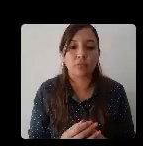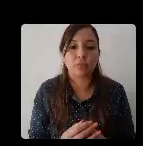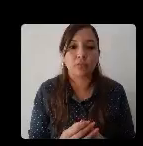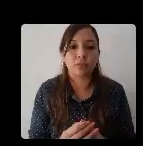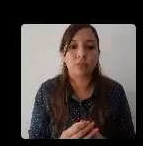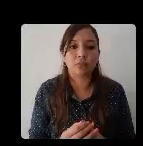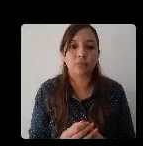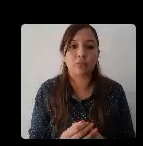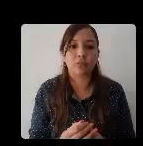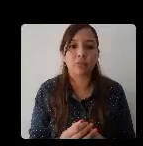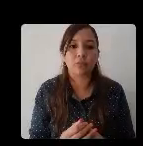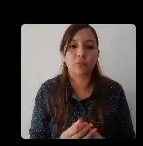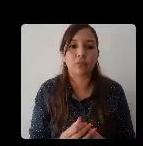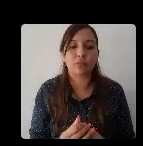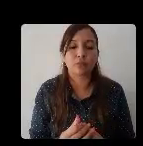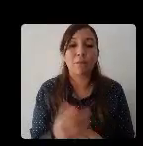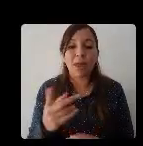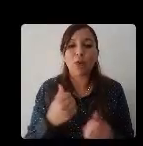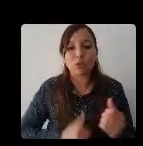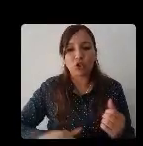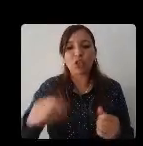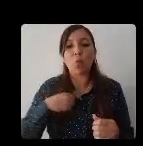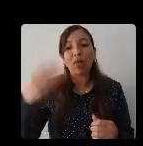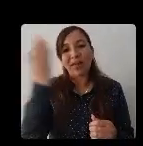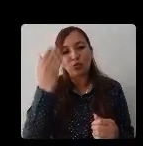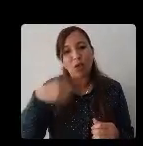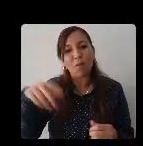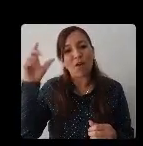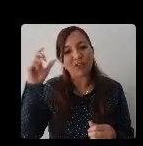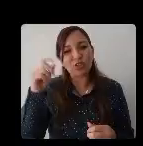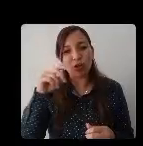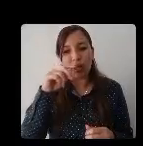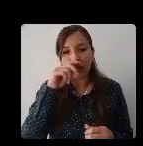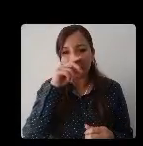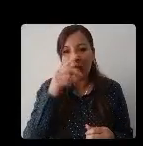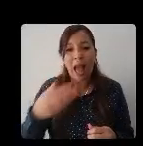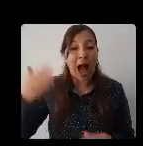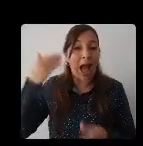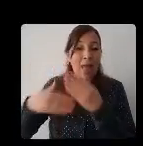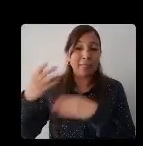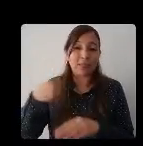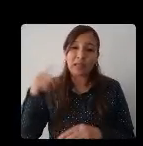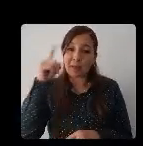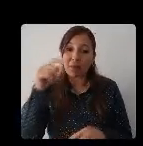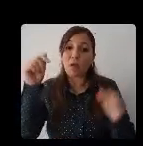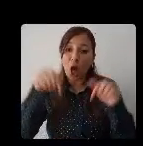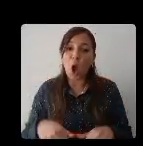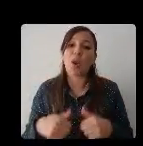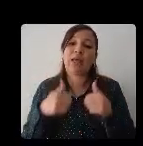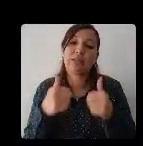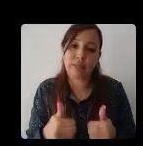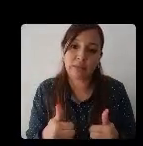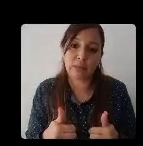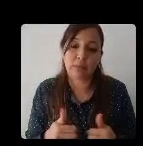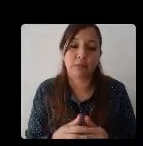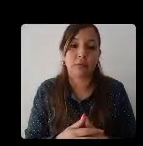no pudimos, pero nuestros hijos sí pueden ser, entonces eso es lo único que los puedo recomendar, ¿no? De seguir adelante, y yo sé